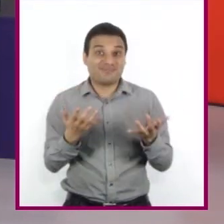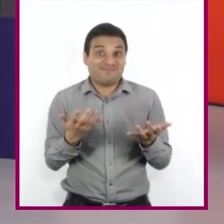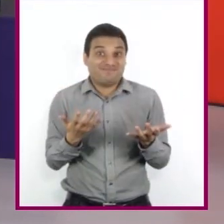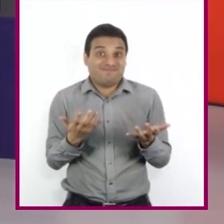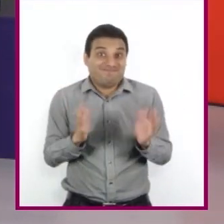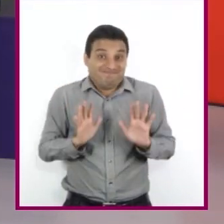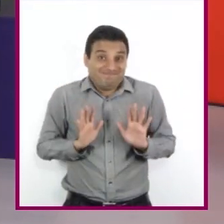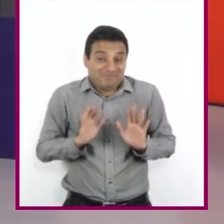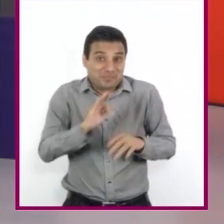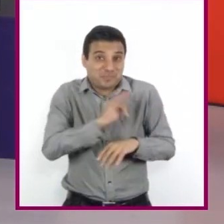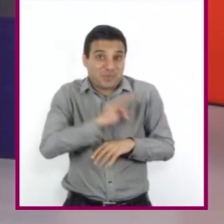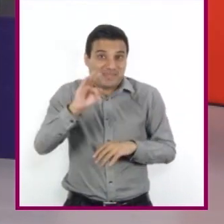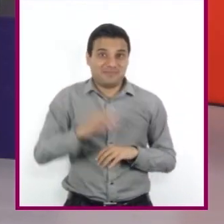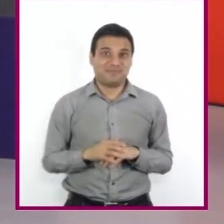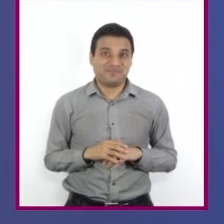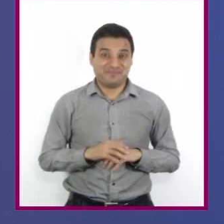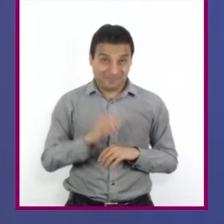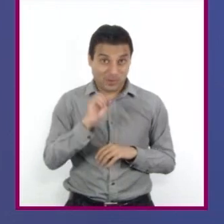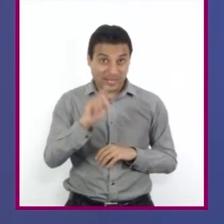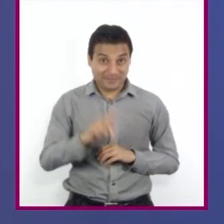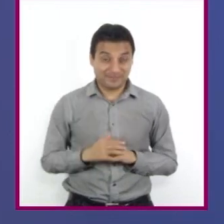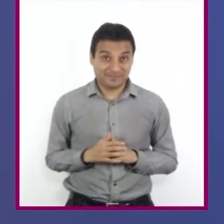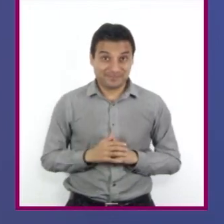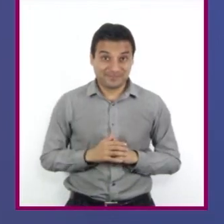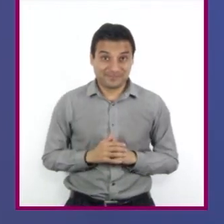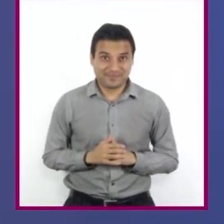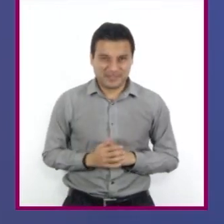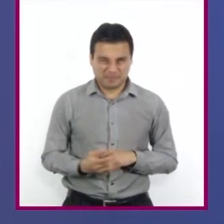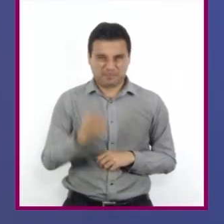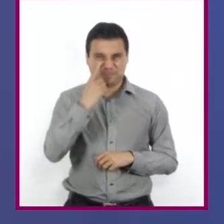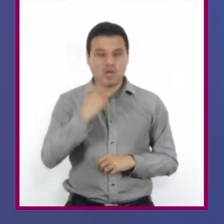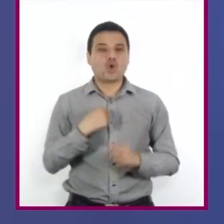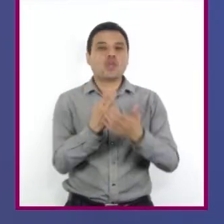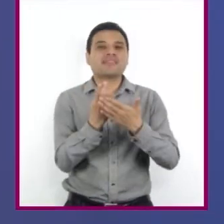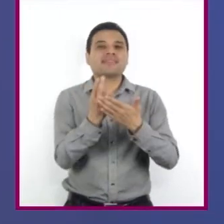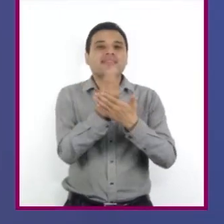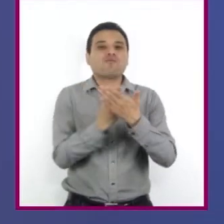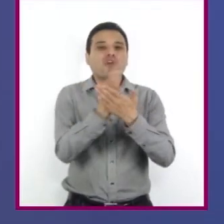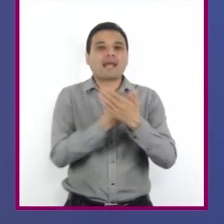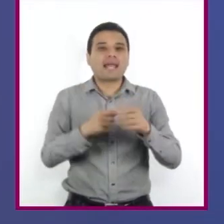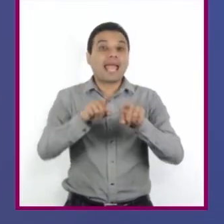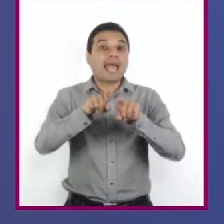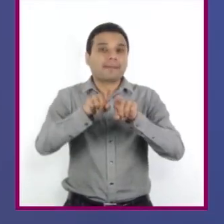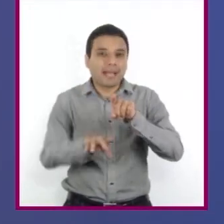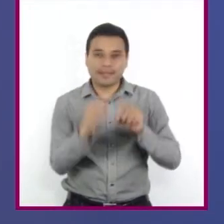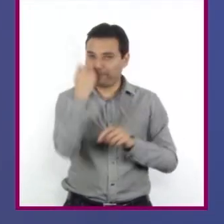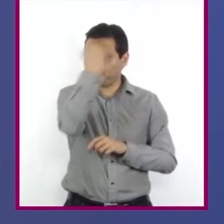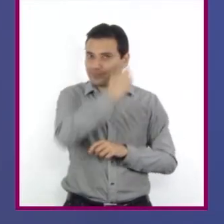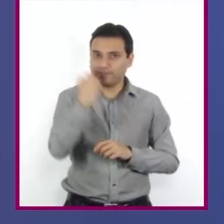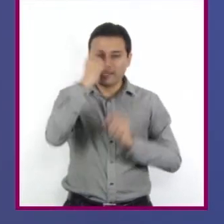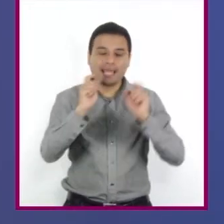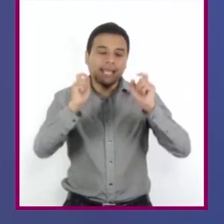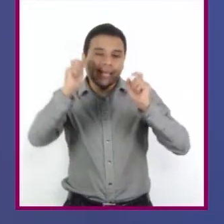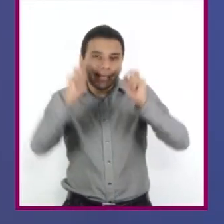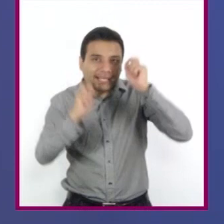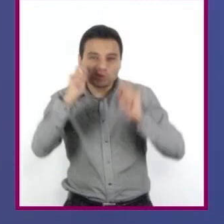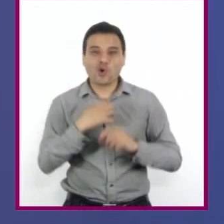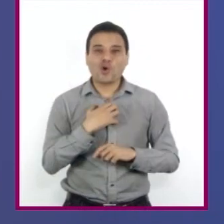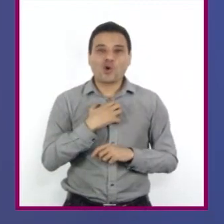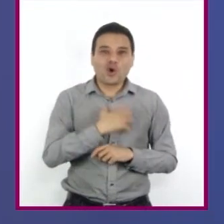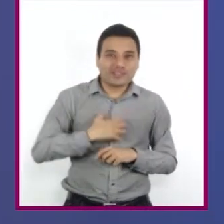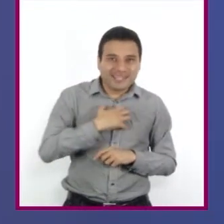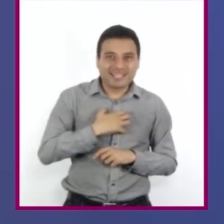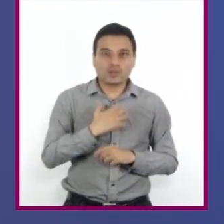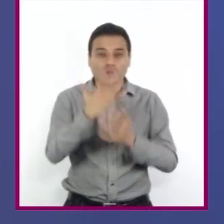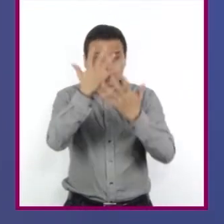aunque utilizaremos elementos verdaderos. Voy a dibujar a mi hermana con distintos gestos, una alegre, una triste, una